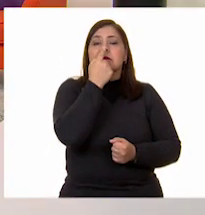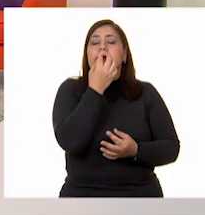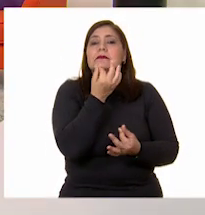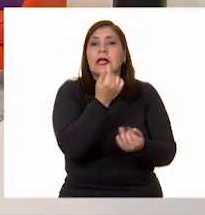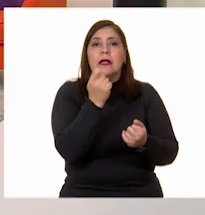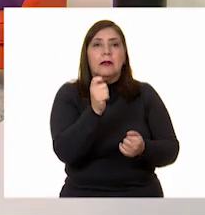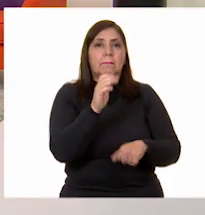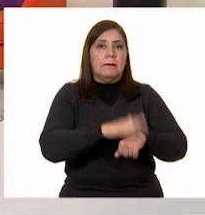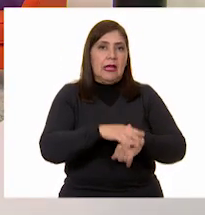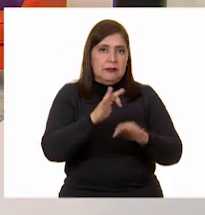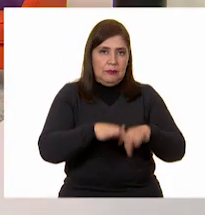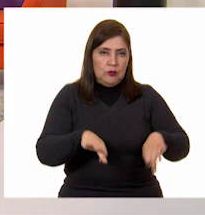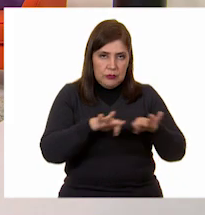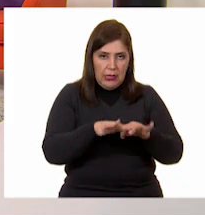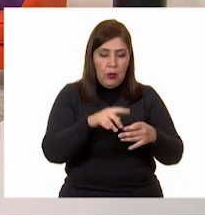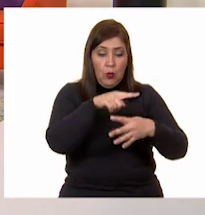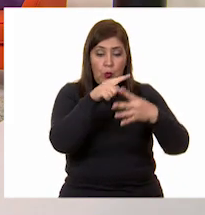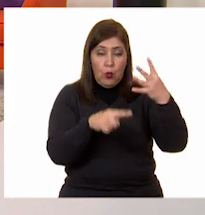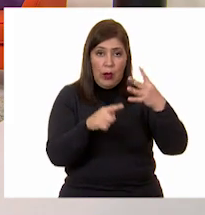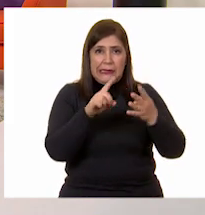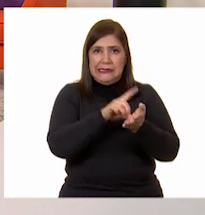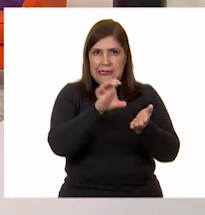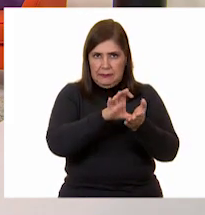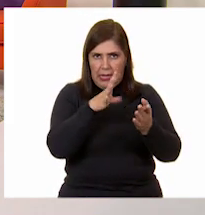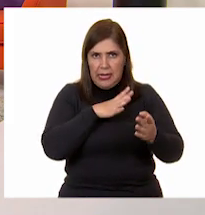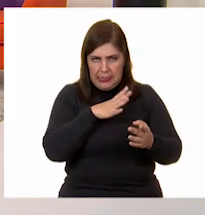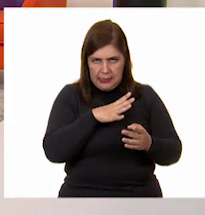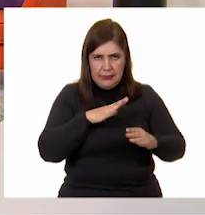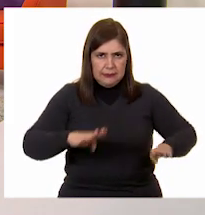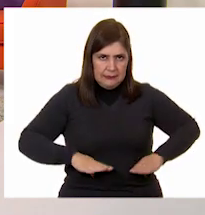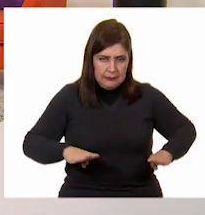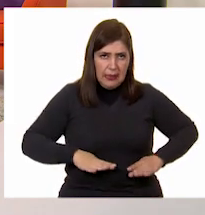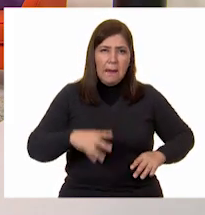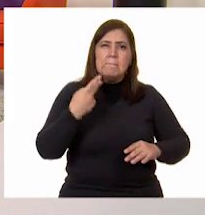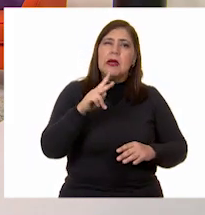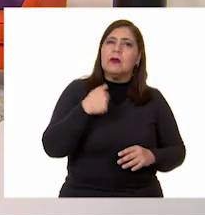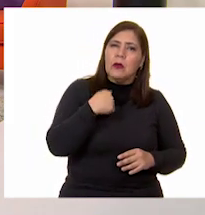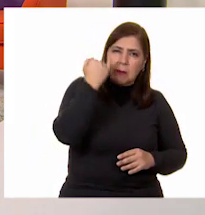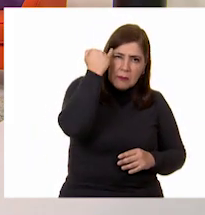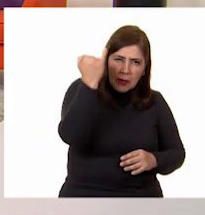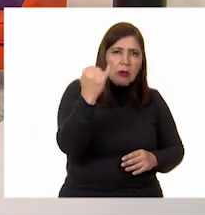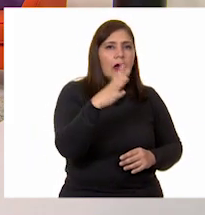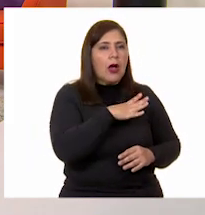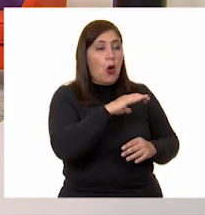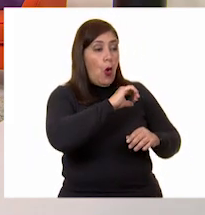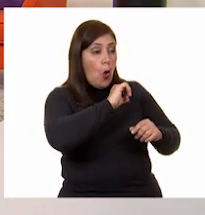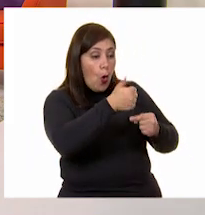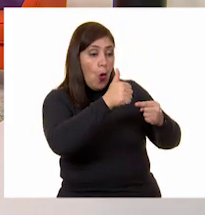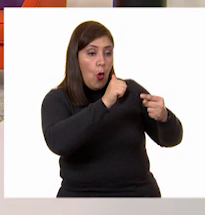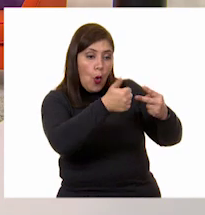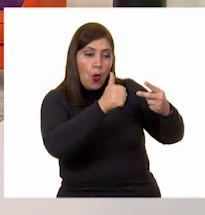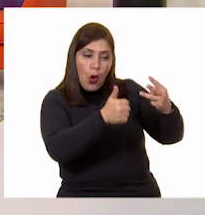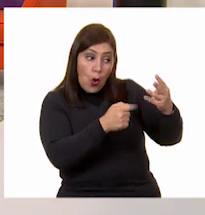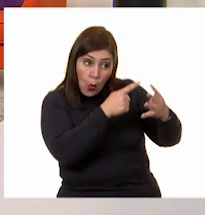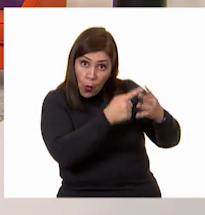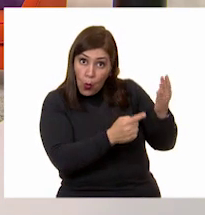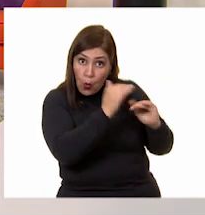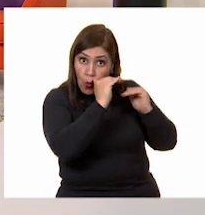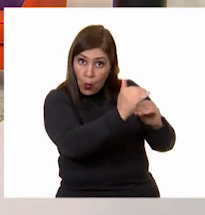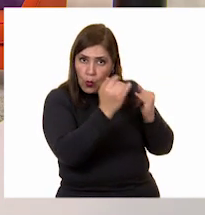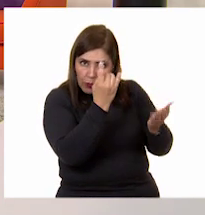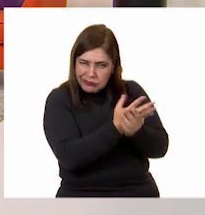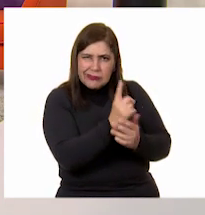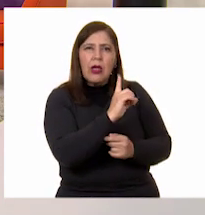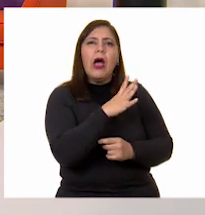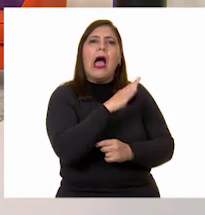de 4 condiciones de discapacidad, pero imagino que hay otras condiciones que no son precisamente una discapacidad, pero que